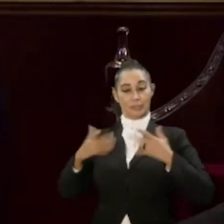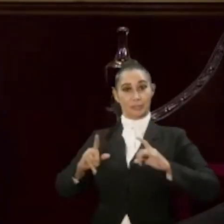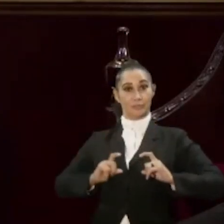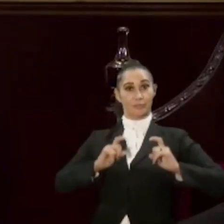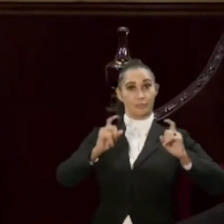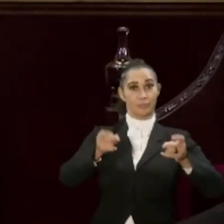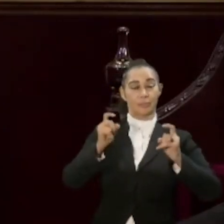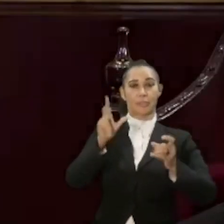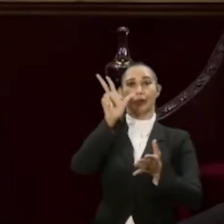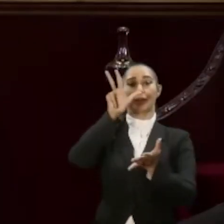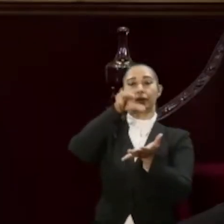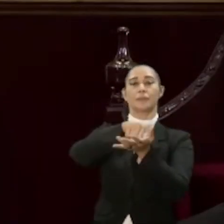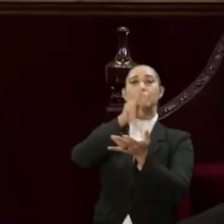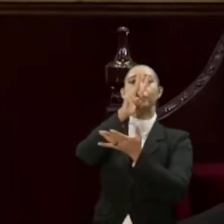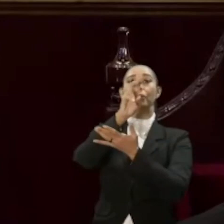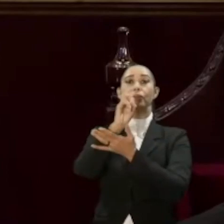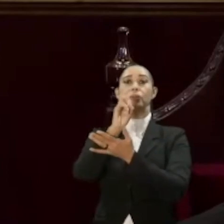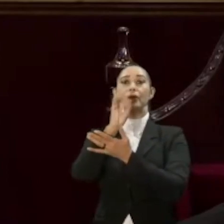entregado